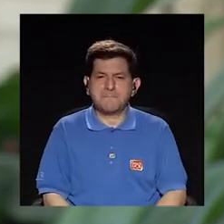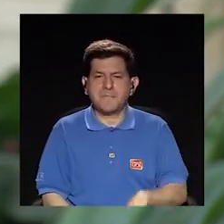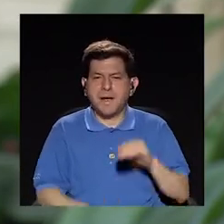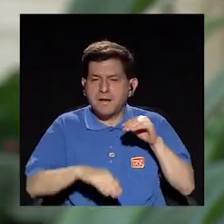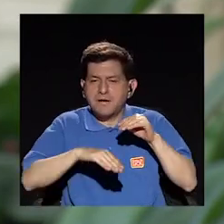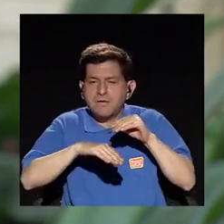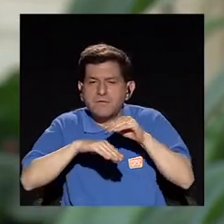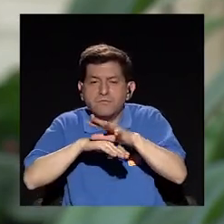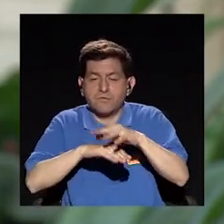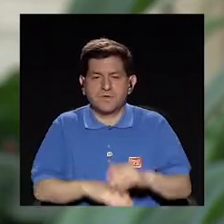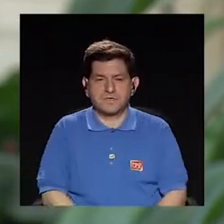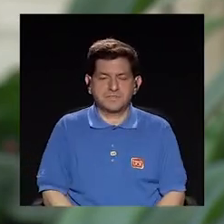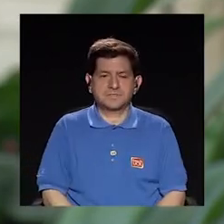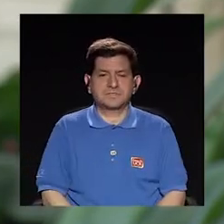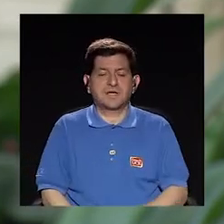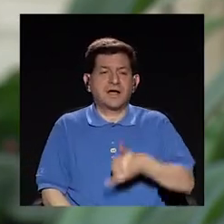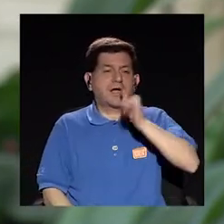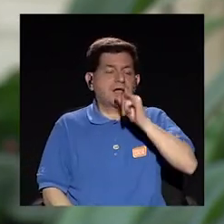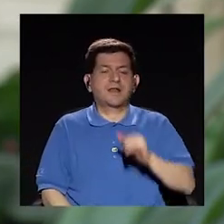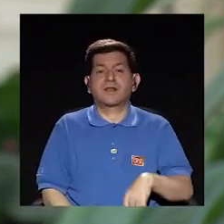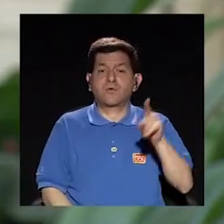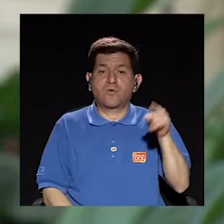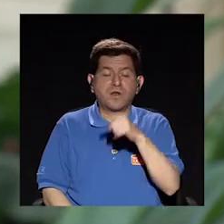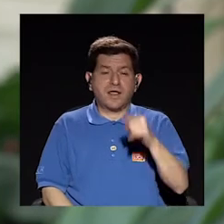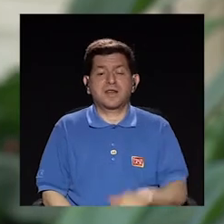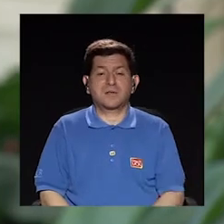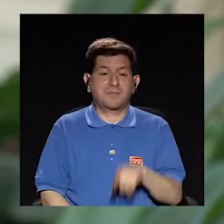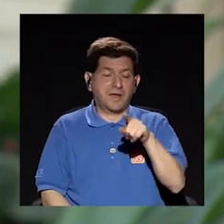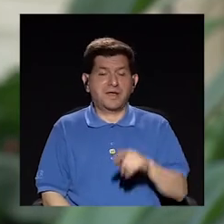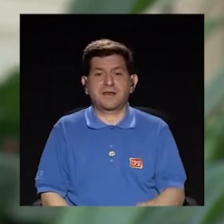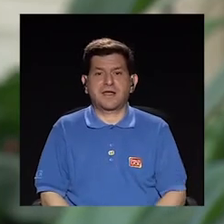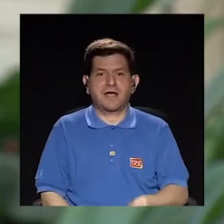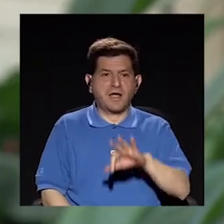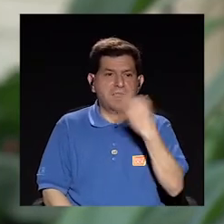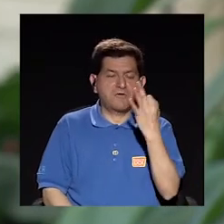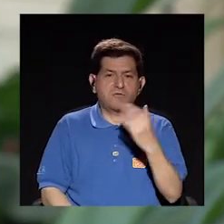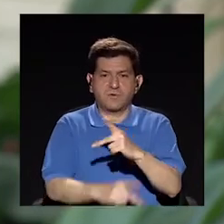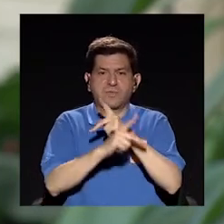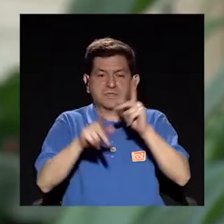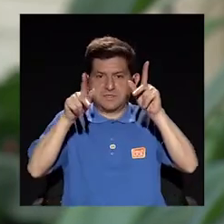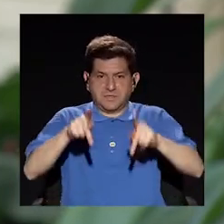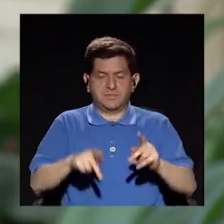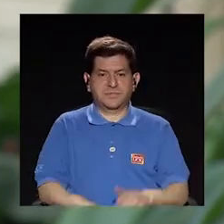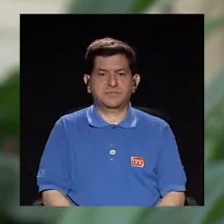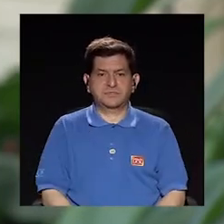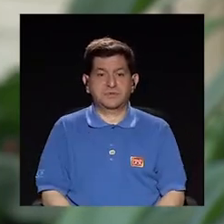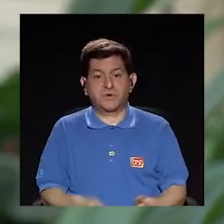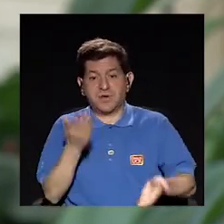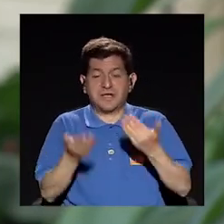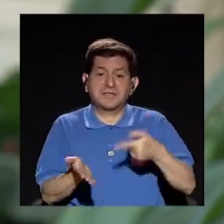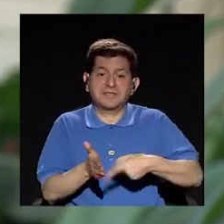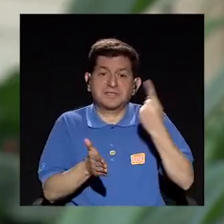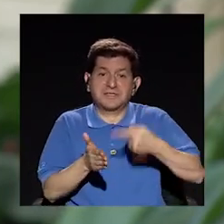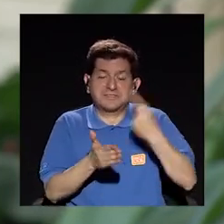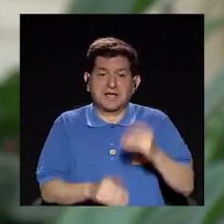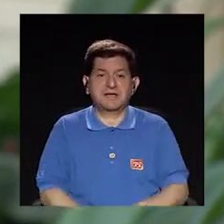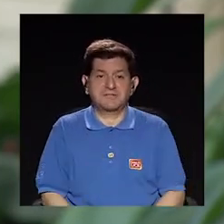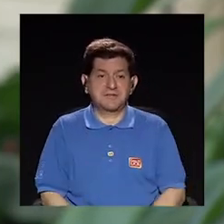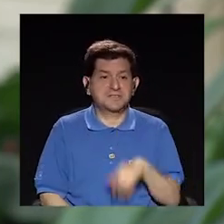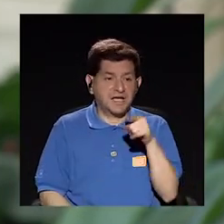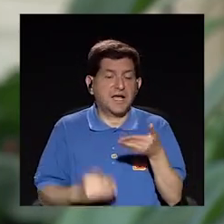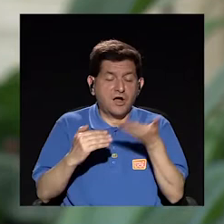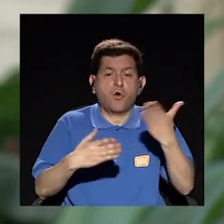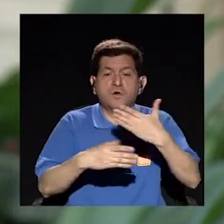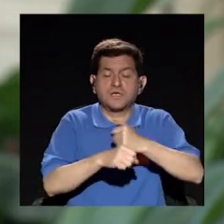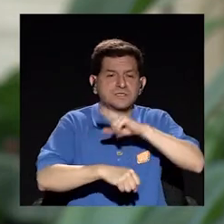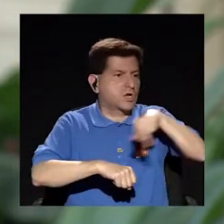intenciones. El alcohol desinhibe a las personas, entonces es por eso que muchas en ocasiones se arriesgan o se